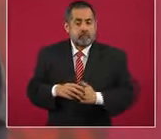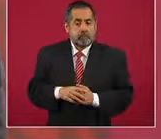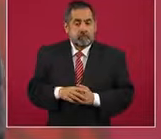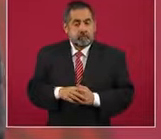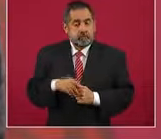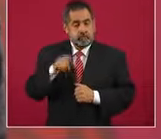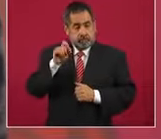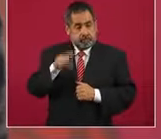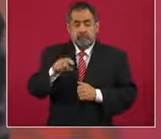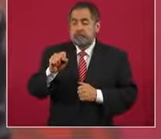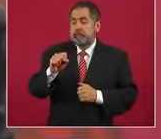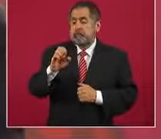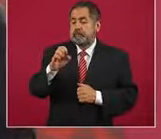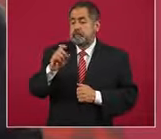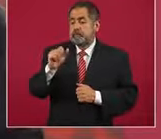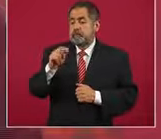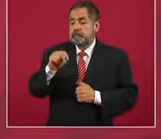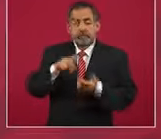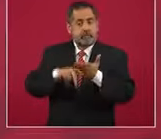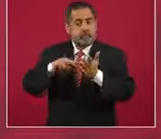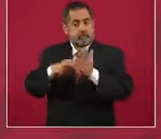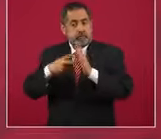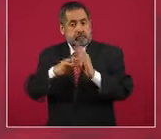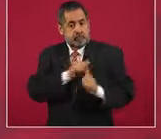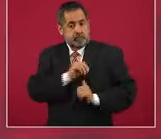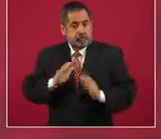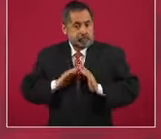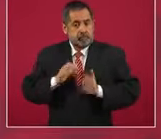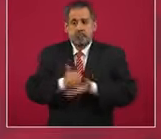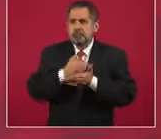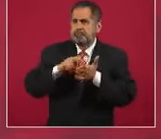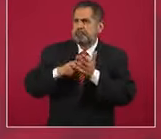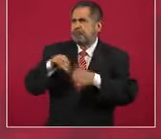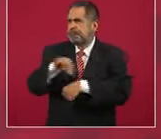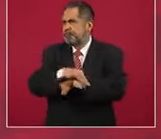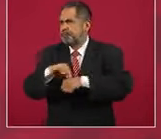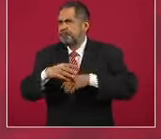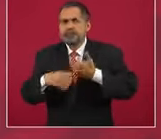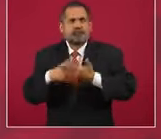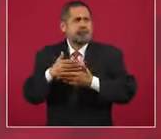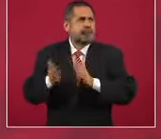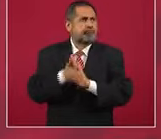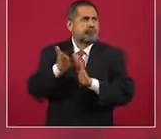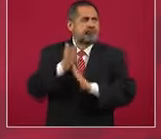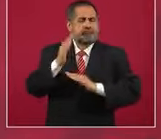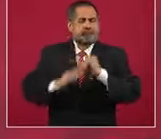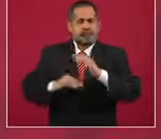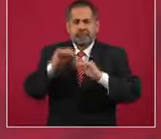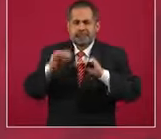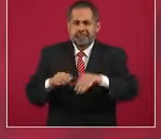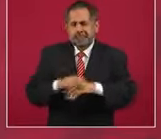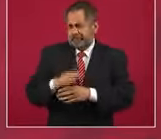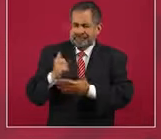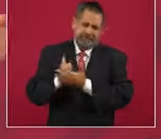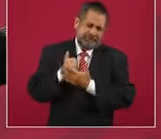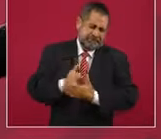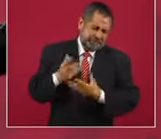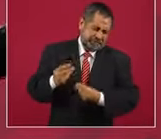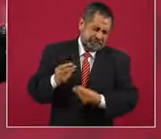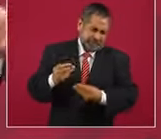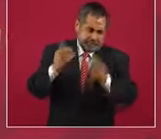la Secretaría de la Defensa, los ingenieros militares nos están ayudando con este propósito, como nos ayudan en muchas